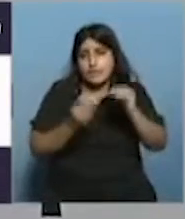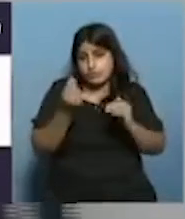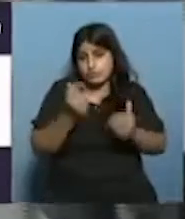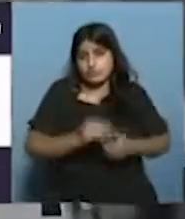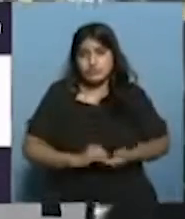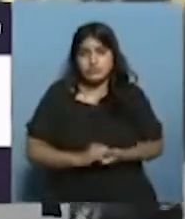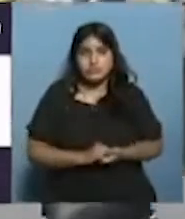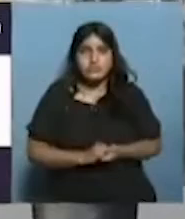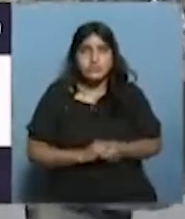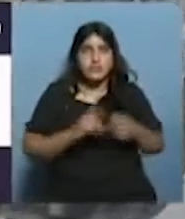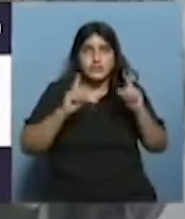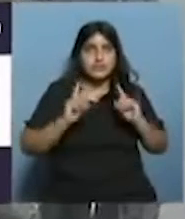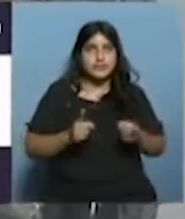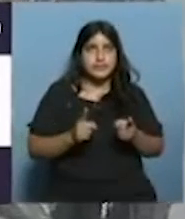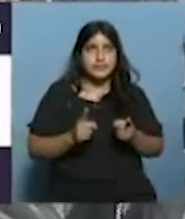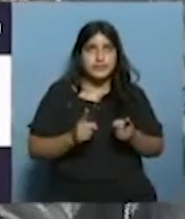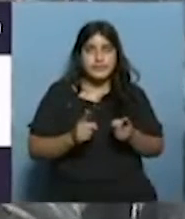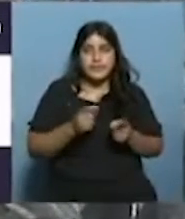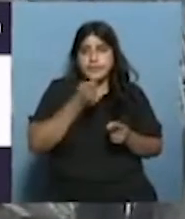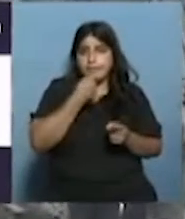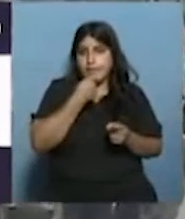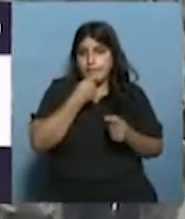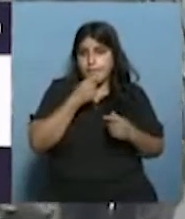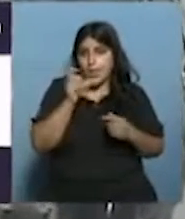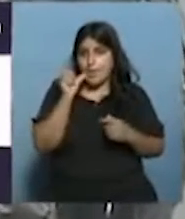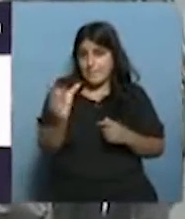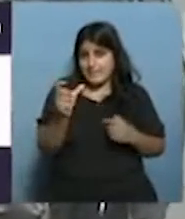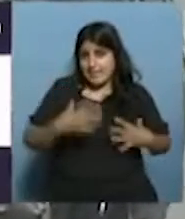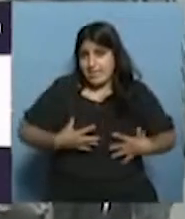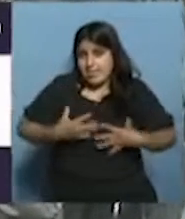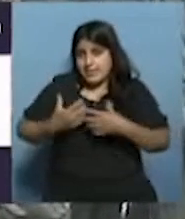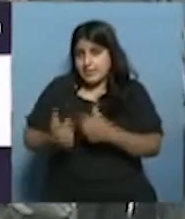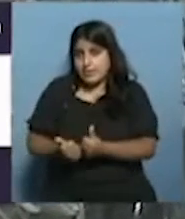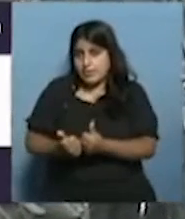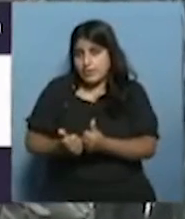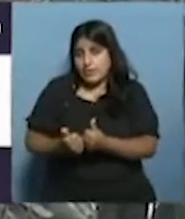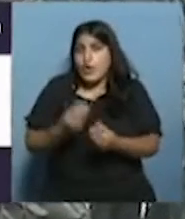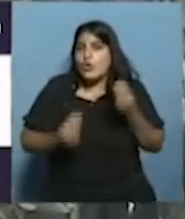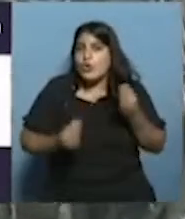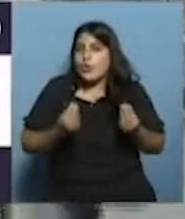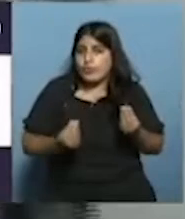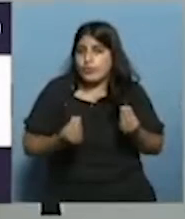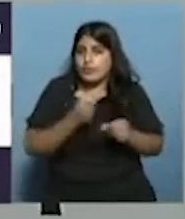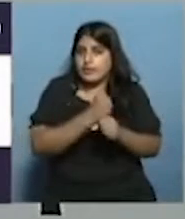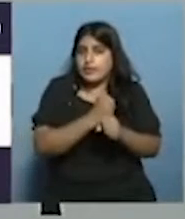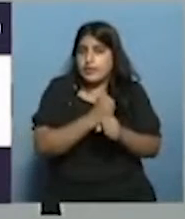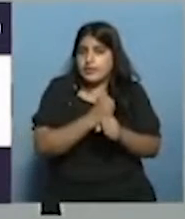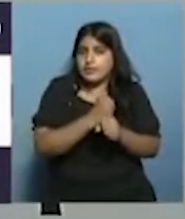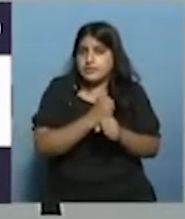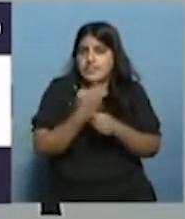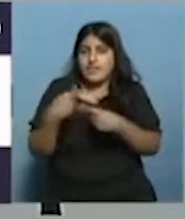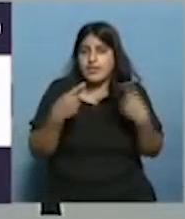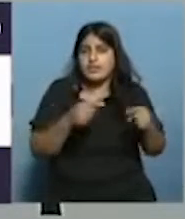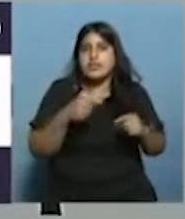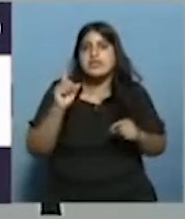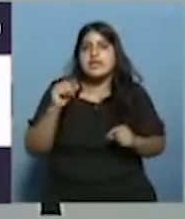Bien. También con respecto al pase sanitario, se ha hecho una flexibilización también en este sentido. El